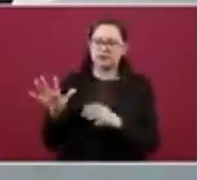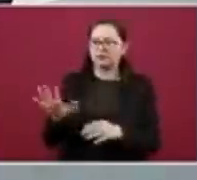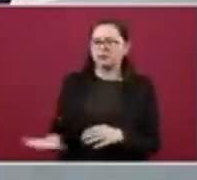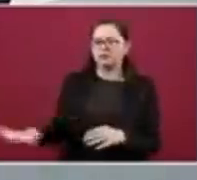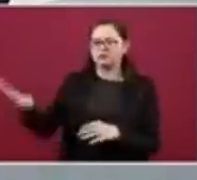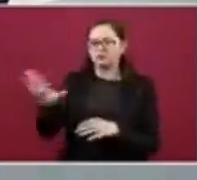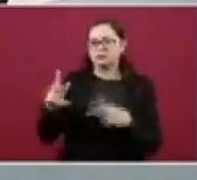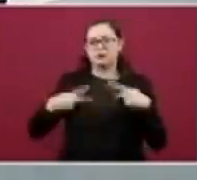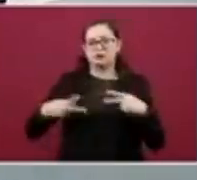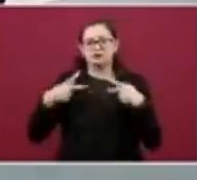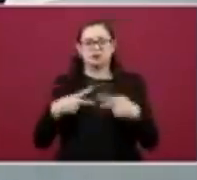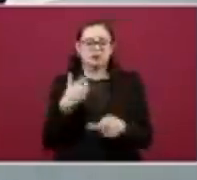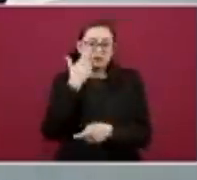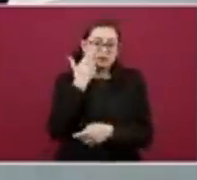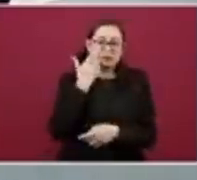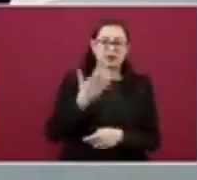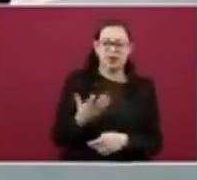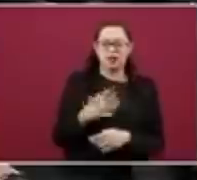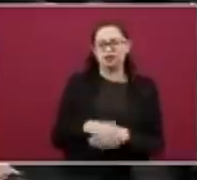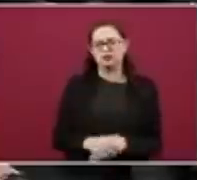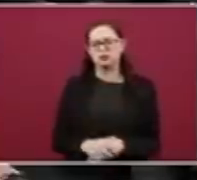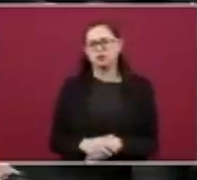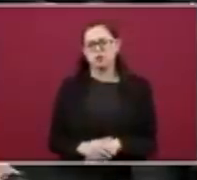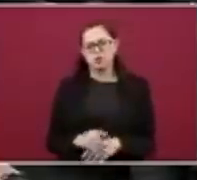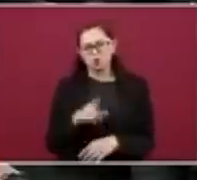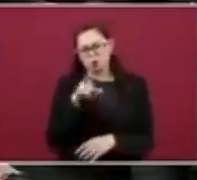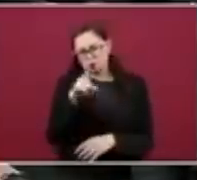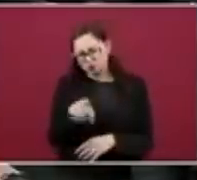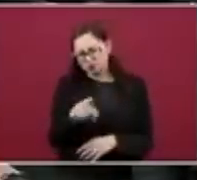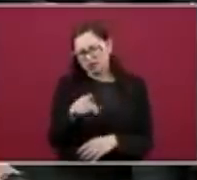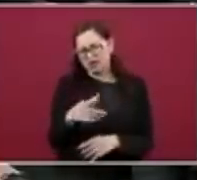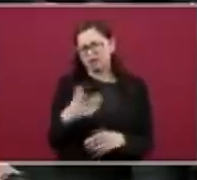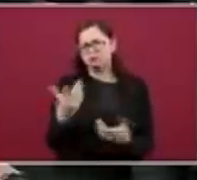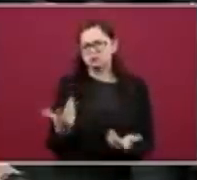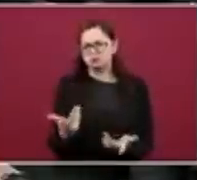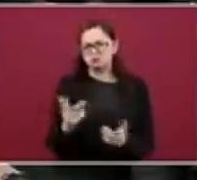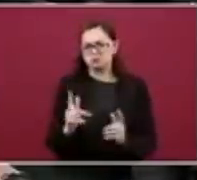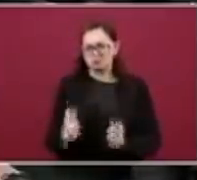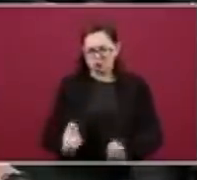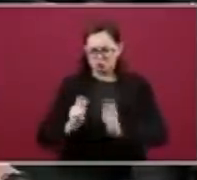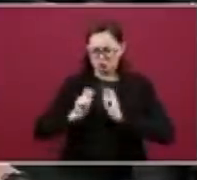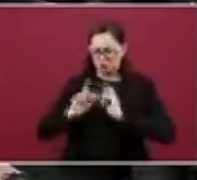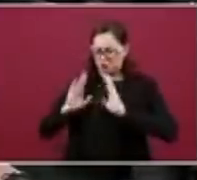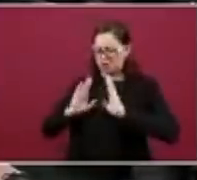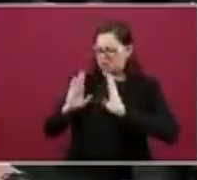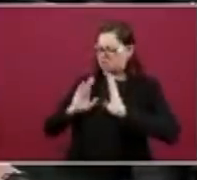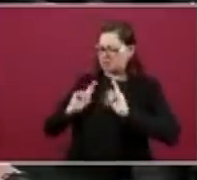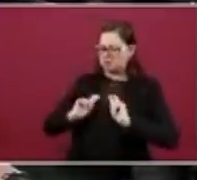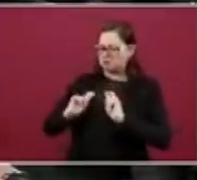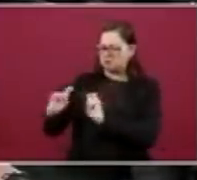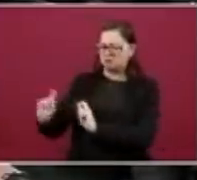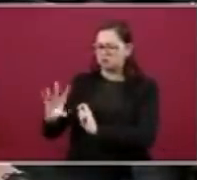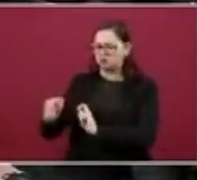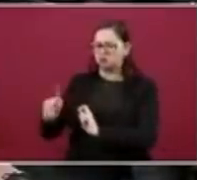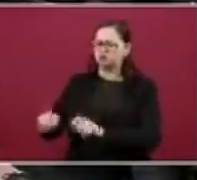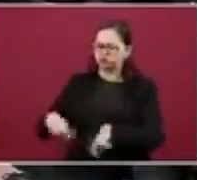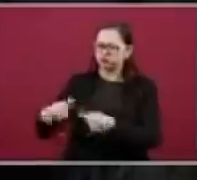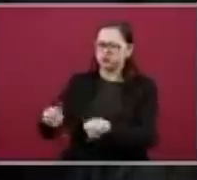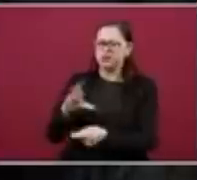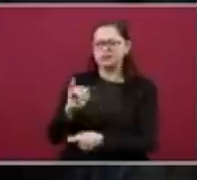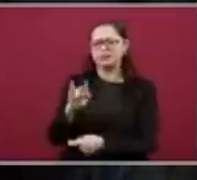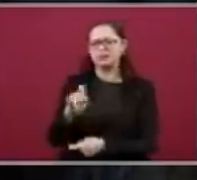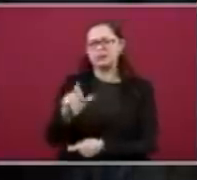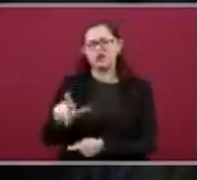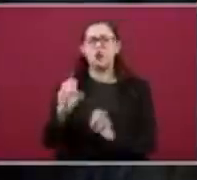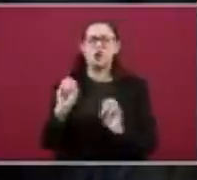civil. En este sentido, ¿usted estaría dispuesto a renunciar a este mando militar o le pediría a la Cámara de Diputados hacer